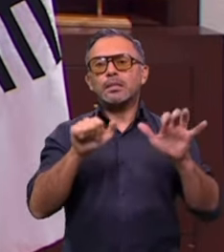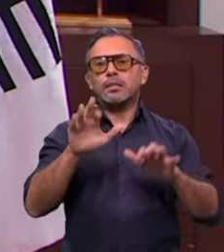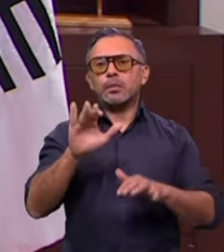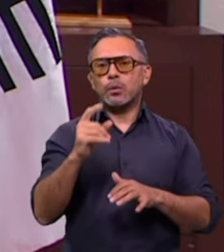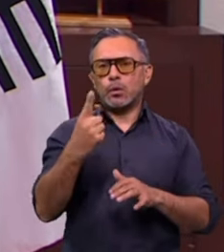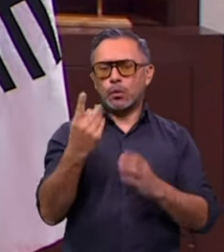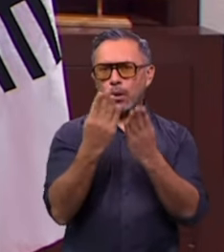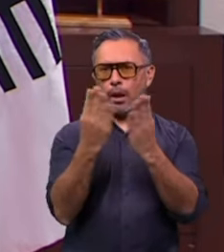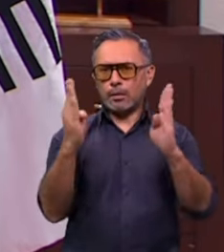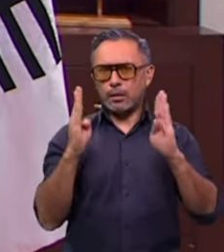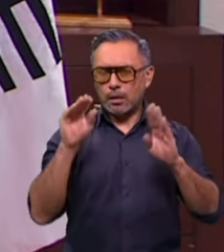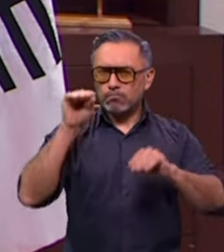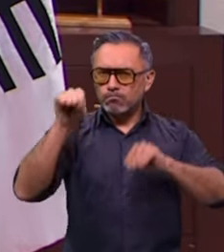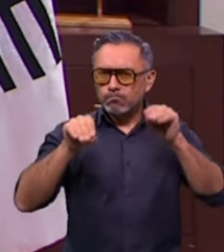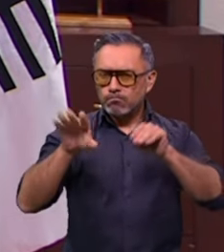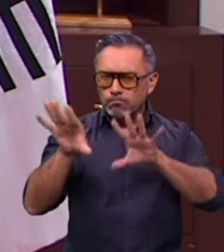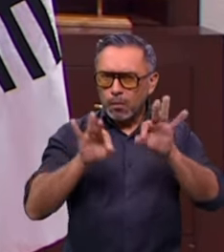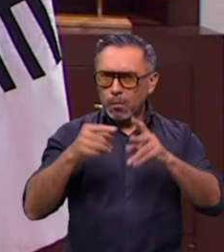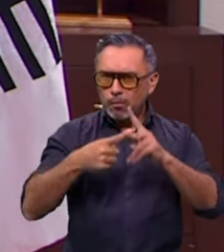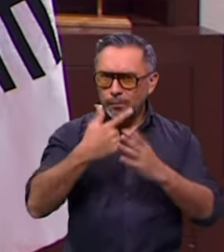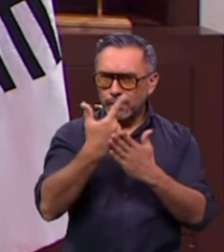casillas que representan un